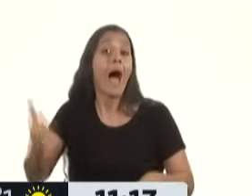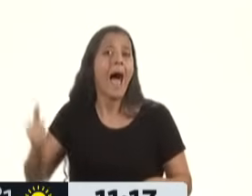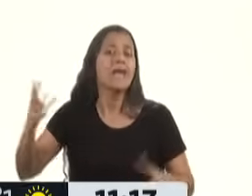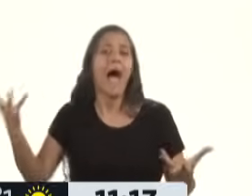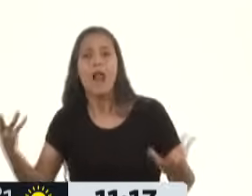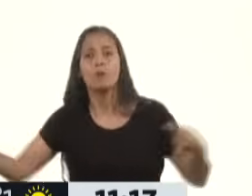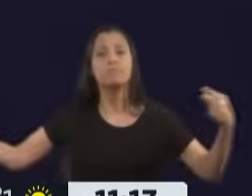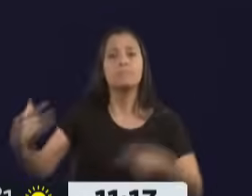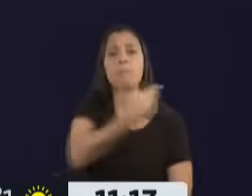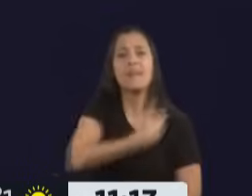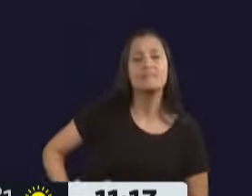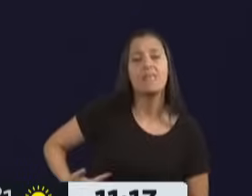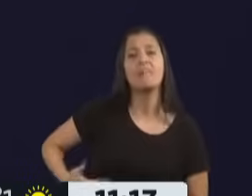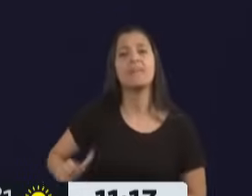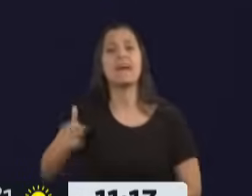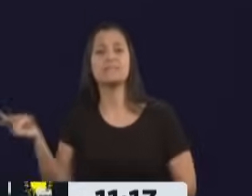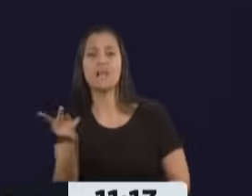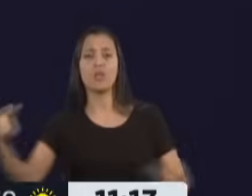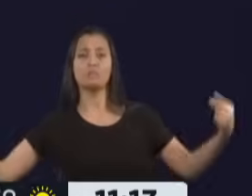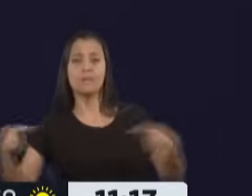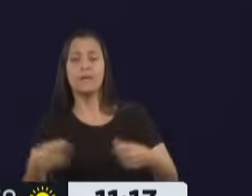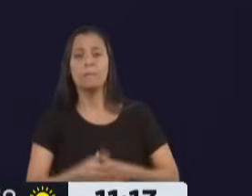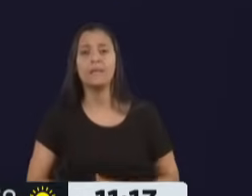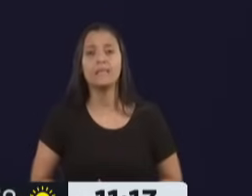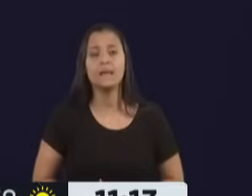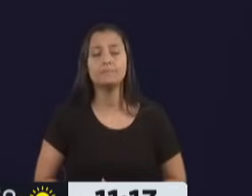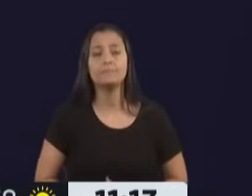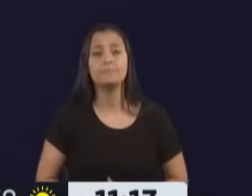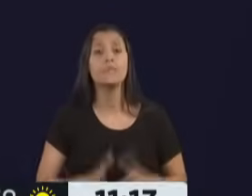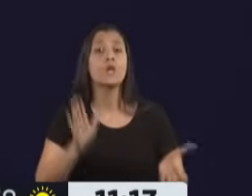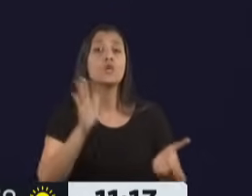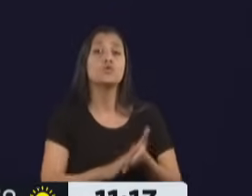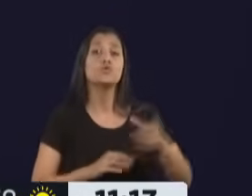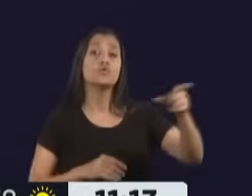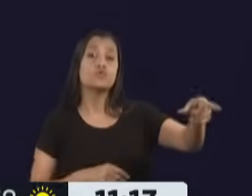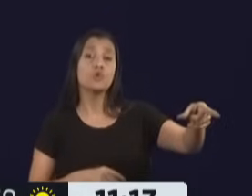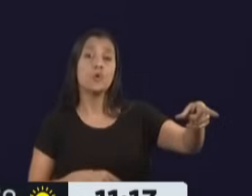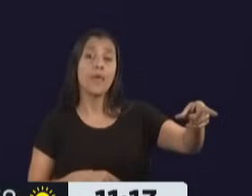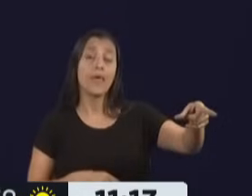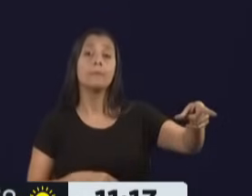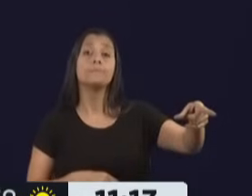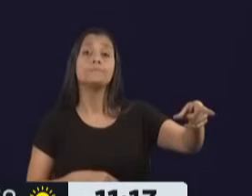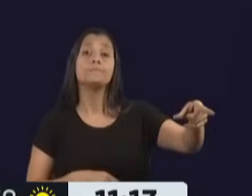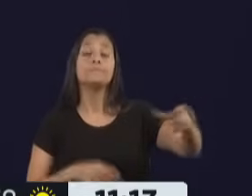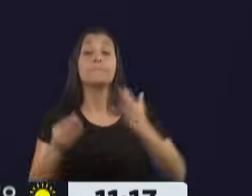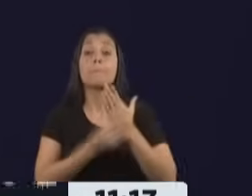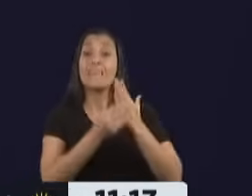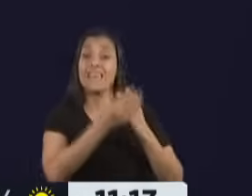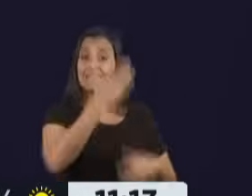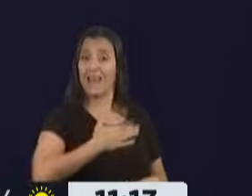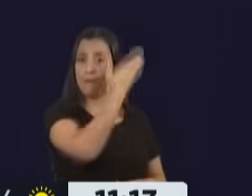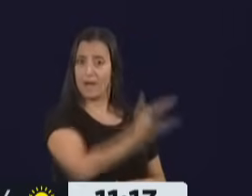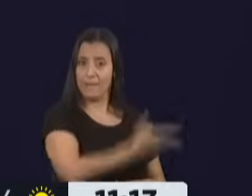canciller. Bueno, con respecto al asesor a quien te referís de la ministra Petovelo,